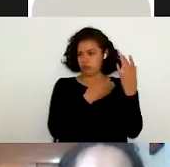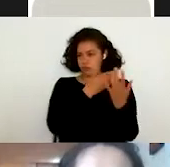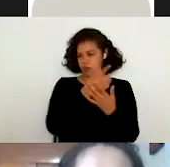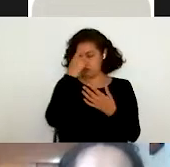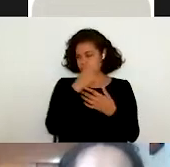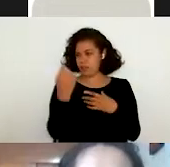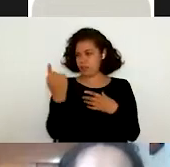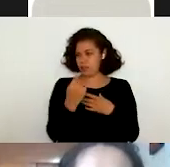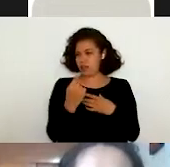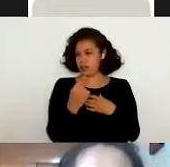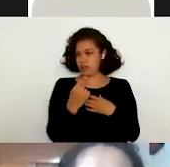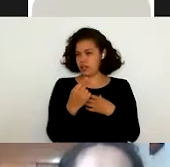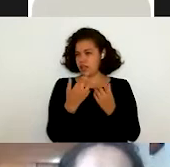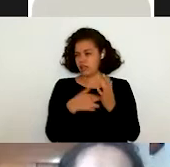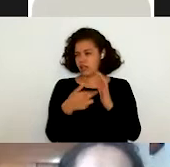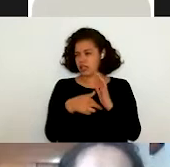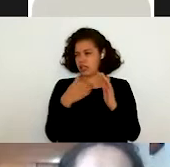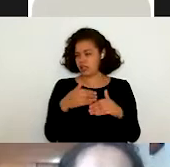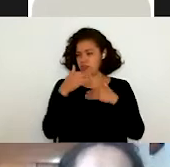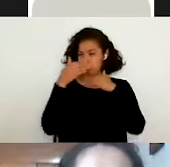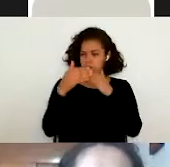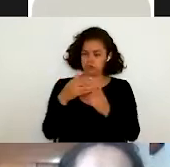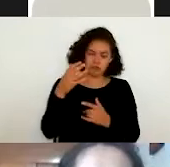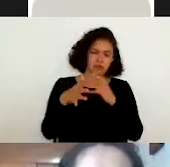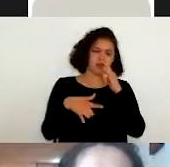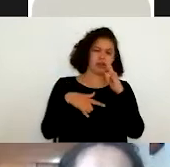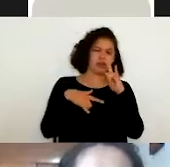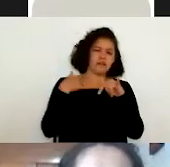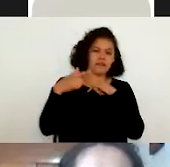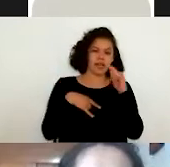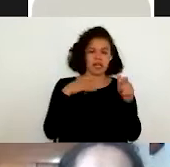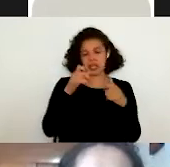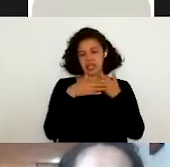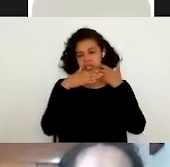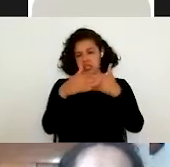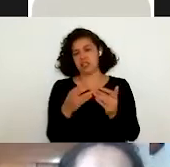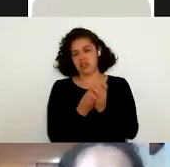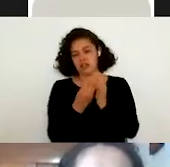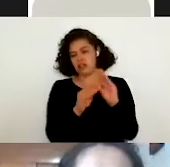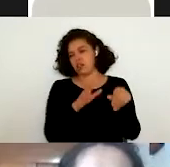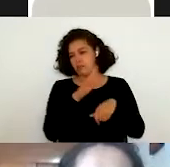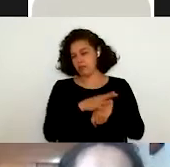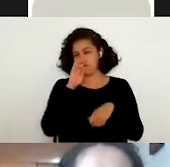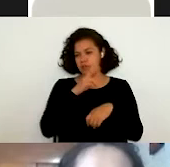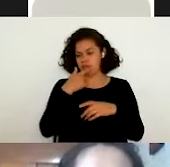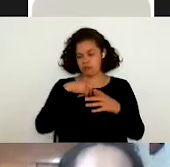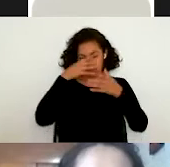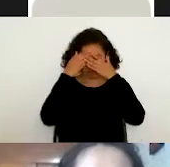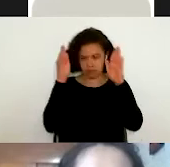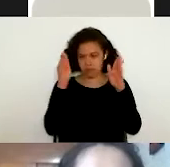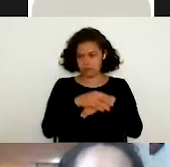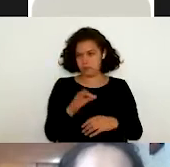el siguiente taller, en la siguiente feria, en la siguiente capacitación, logre tener un mejor impacto, ¿no? O si estoy en